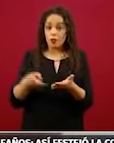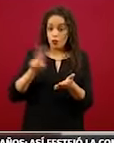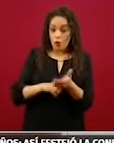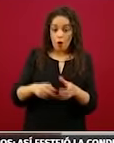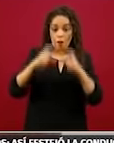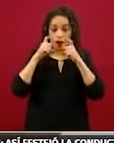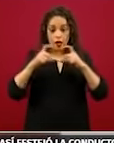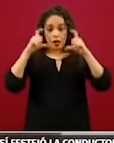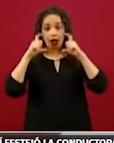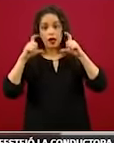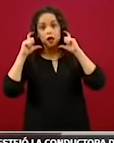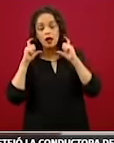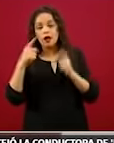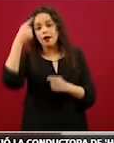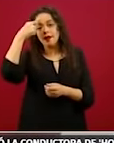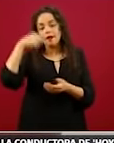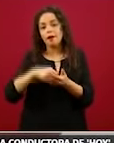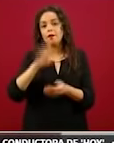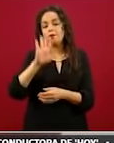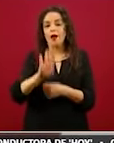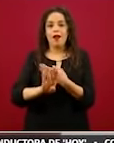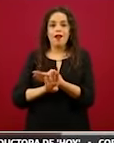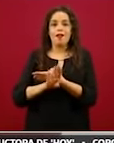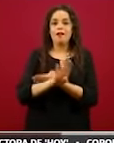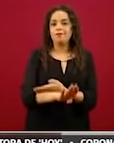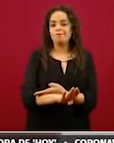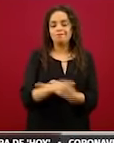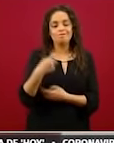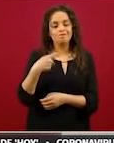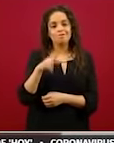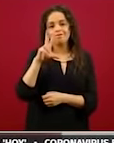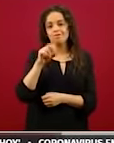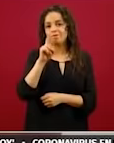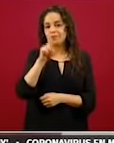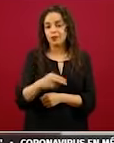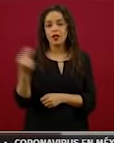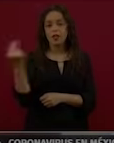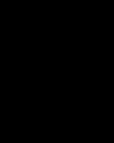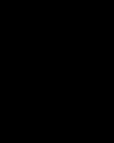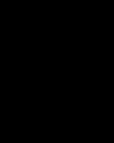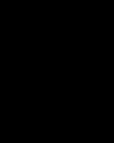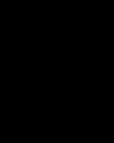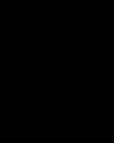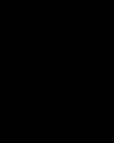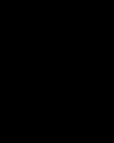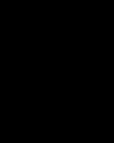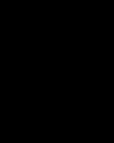un uso correcto debe de estar en esta parte de la verificación.